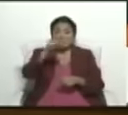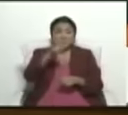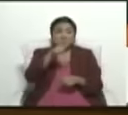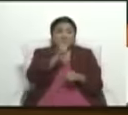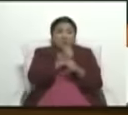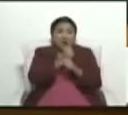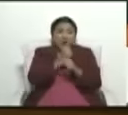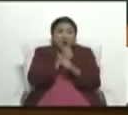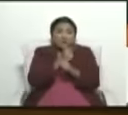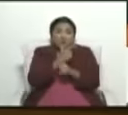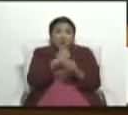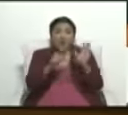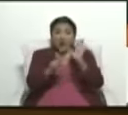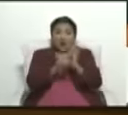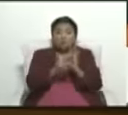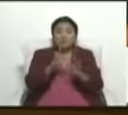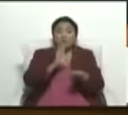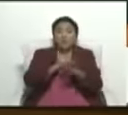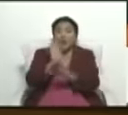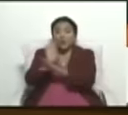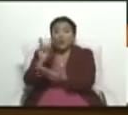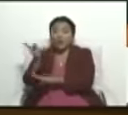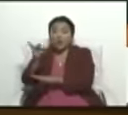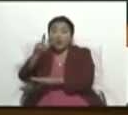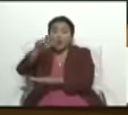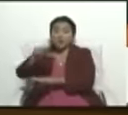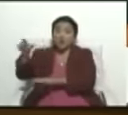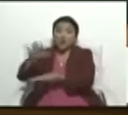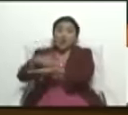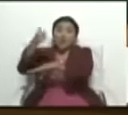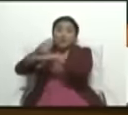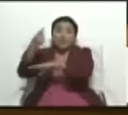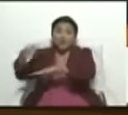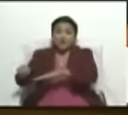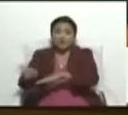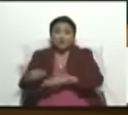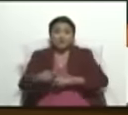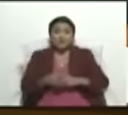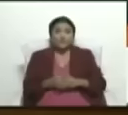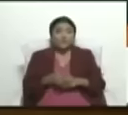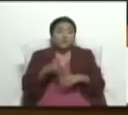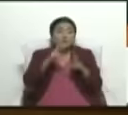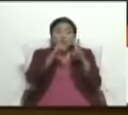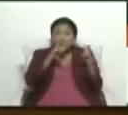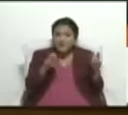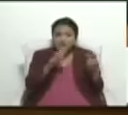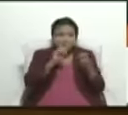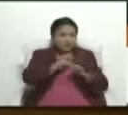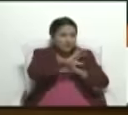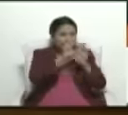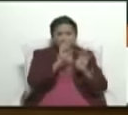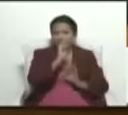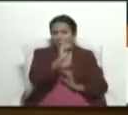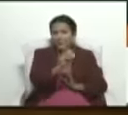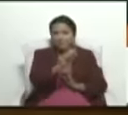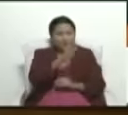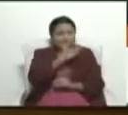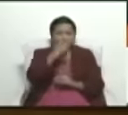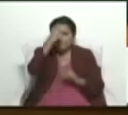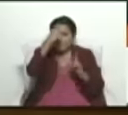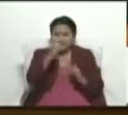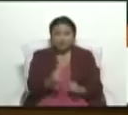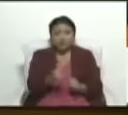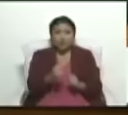encubriendo este abominable hecho, porque vean que ni siquiera tuvieron el profesionalismo